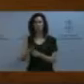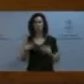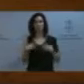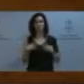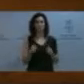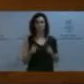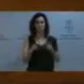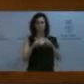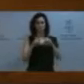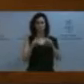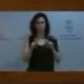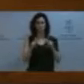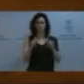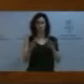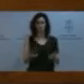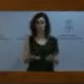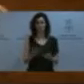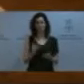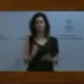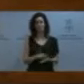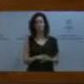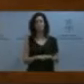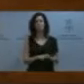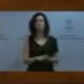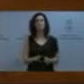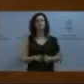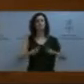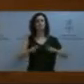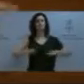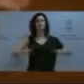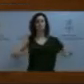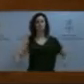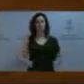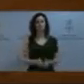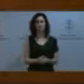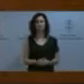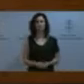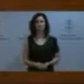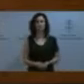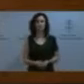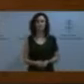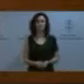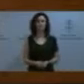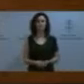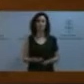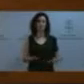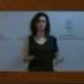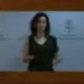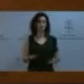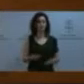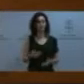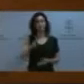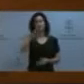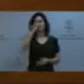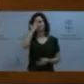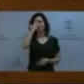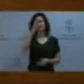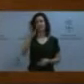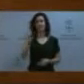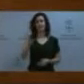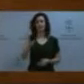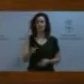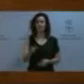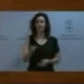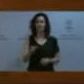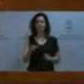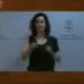Asturias. Y en lo que se refiere al incremento, pues también ocupa un buen lugar, el 3º,